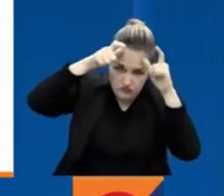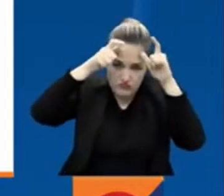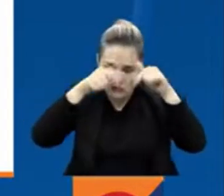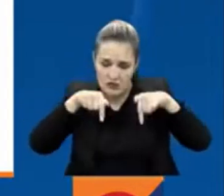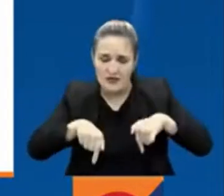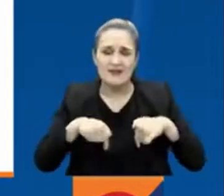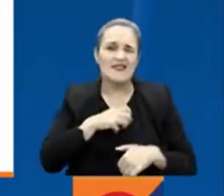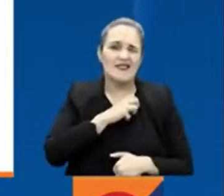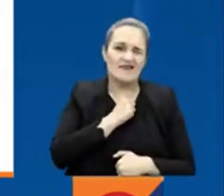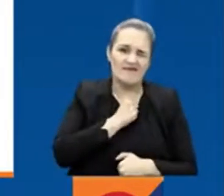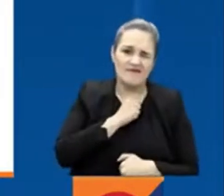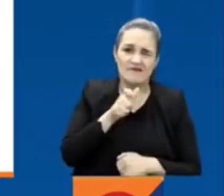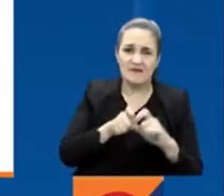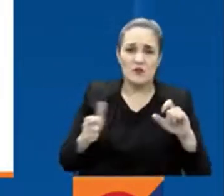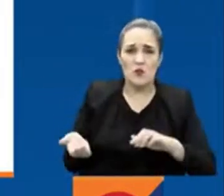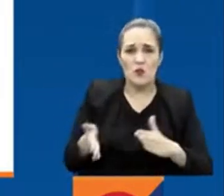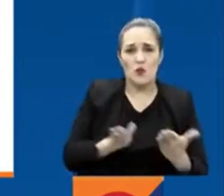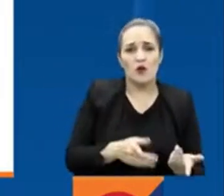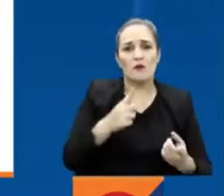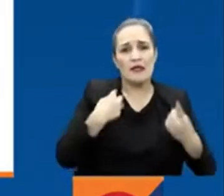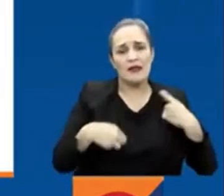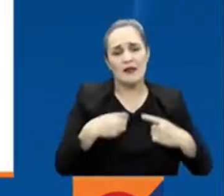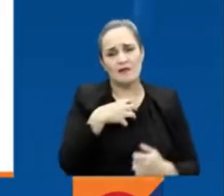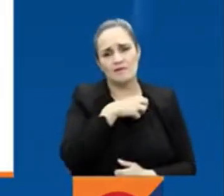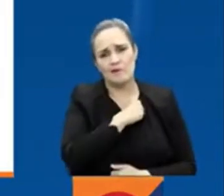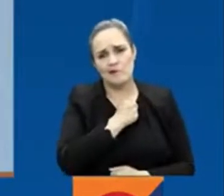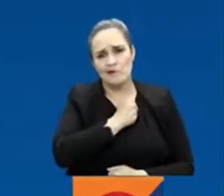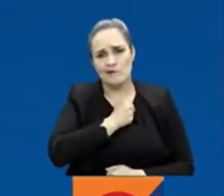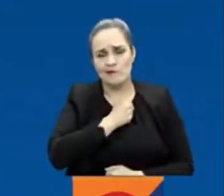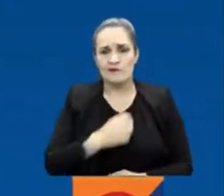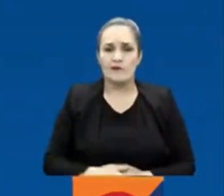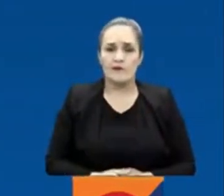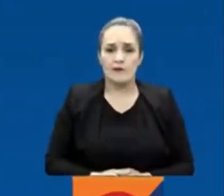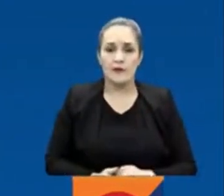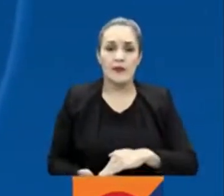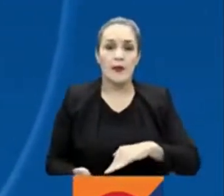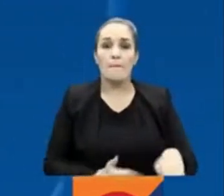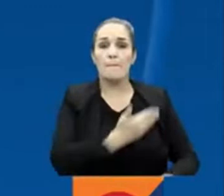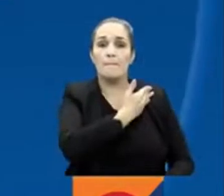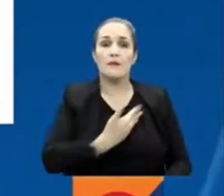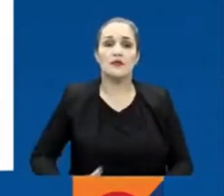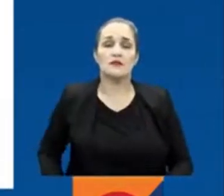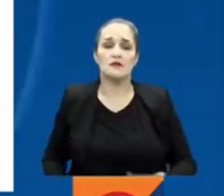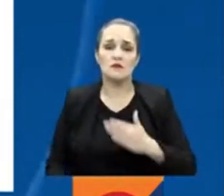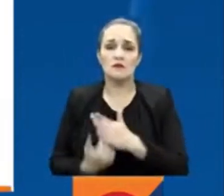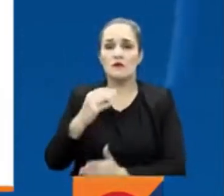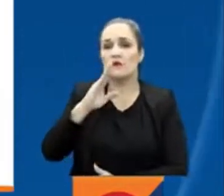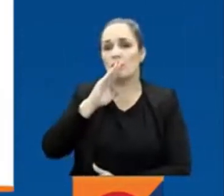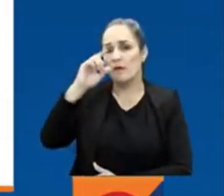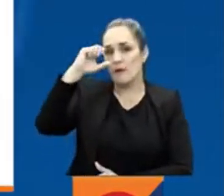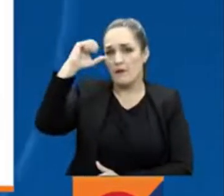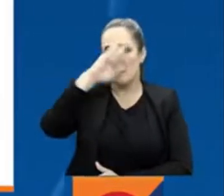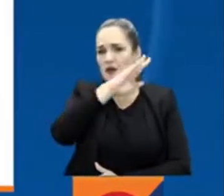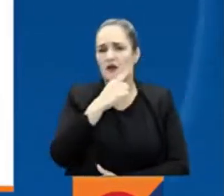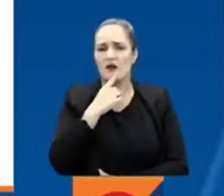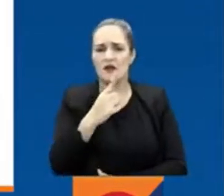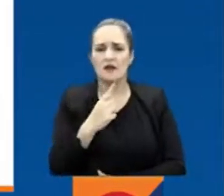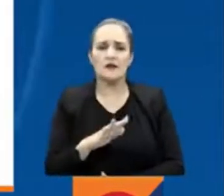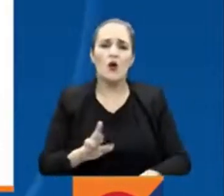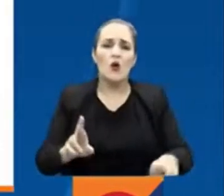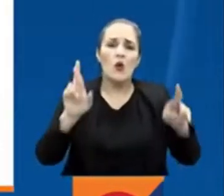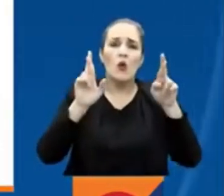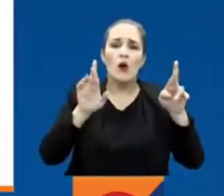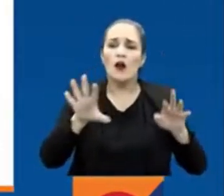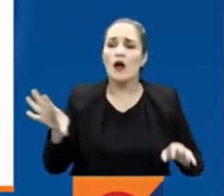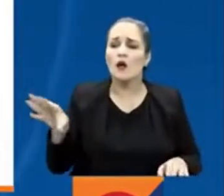víctimas mortales y con las familias de los heridos, cierro comillas. El presidente electo Gustavo Petro manifestó, abro comillas, espero que todas